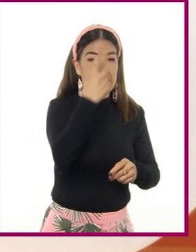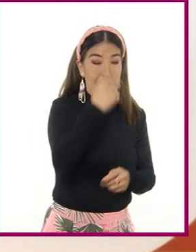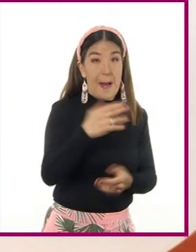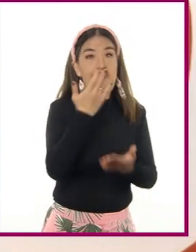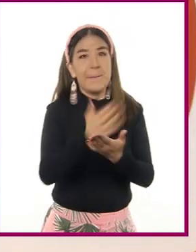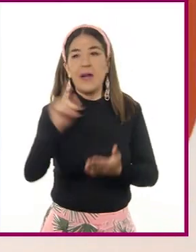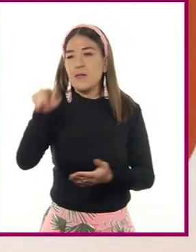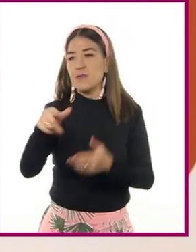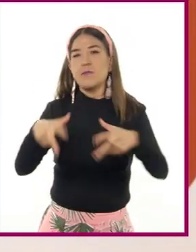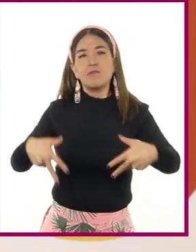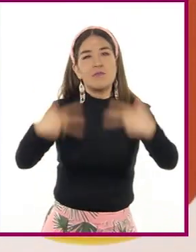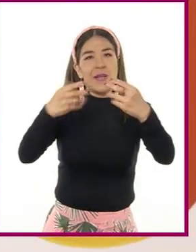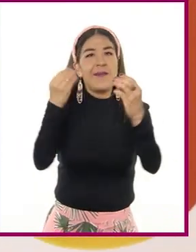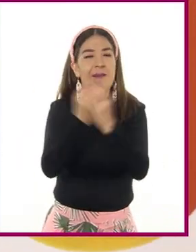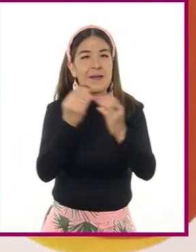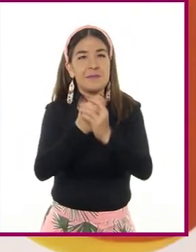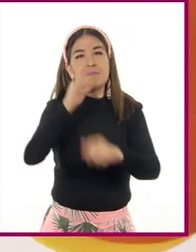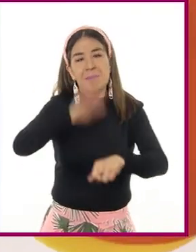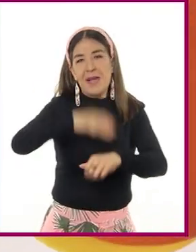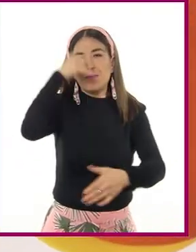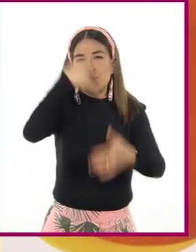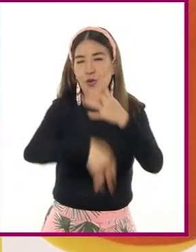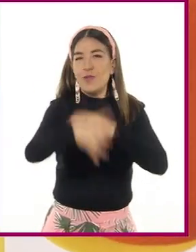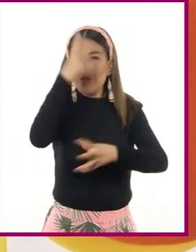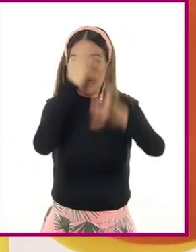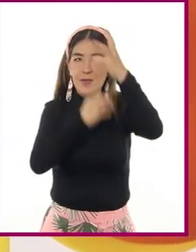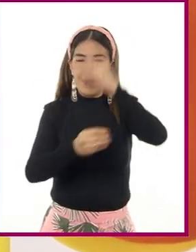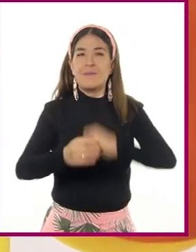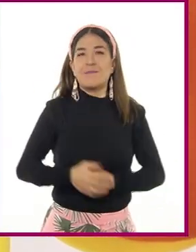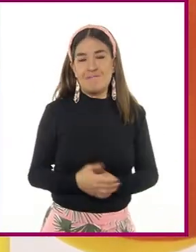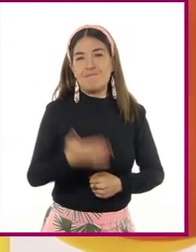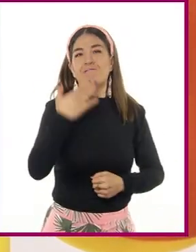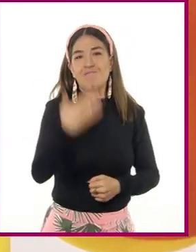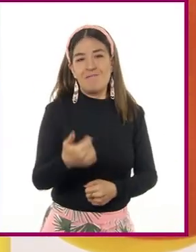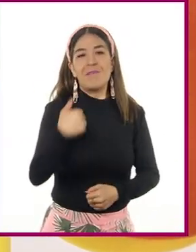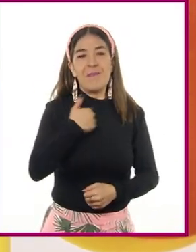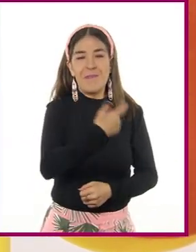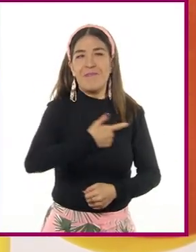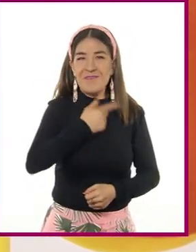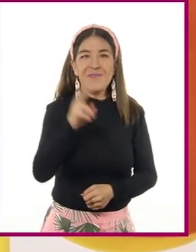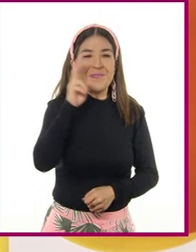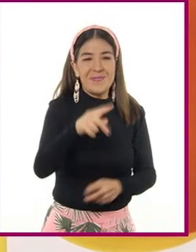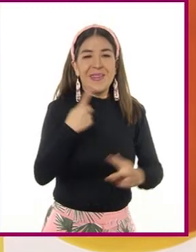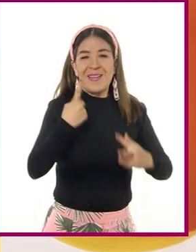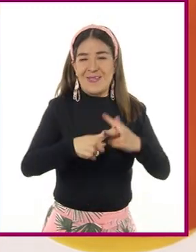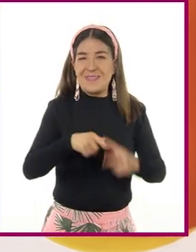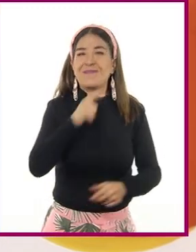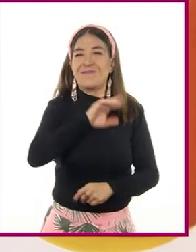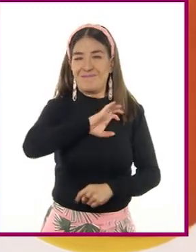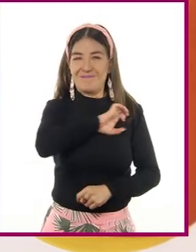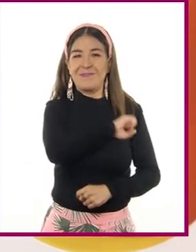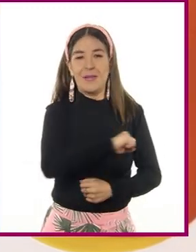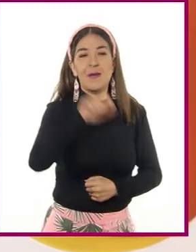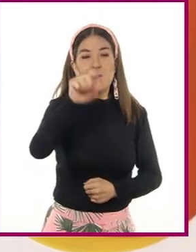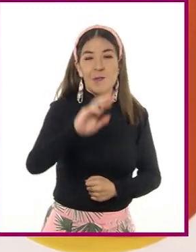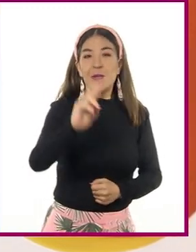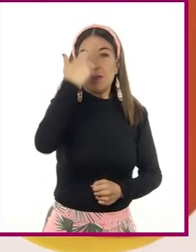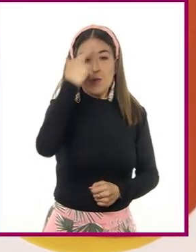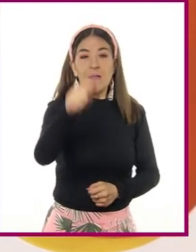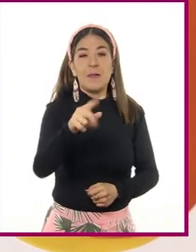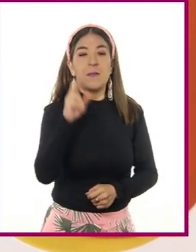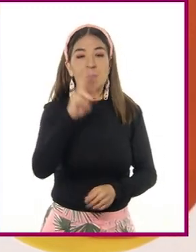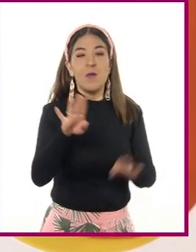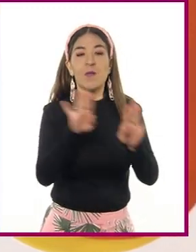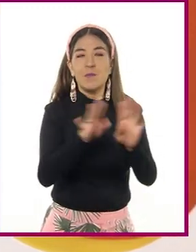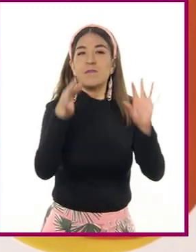los temas que aquí se plantean. No sé ustedes, pero a mí cada vez me gustan más las matemáticas. Recuerden seguir las recomendaciones